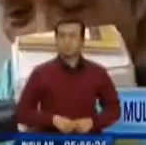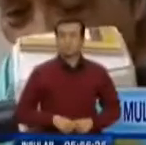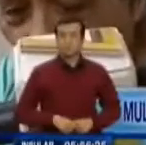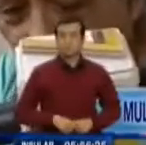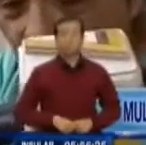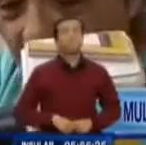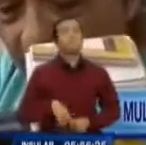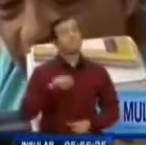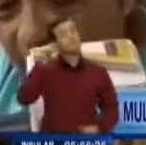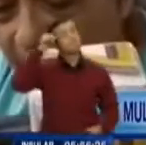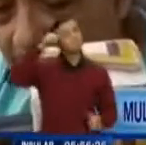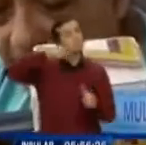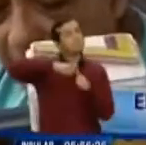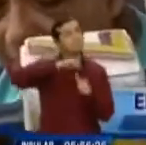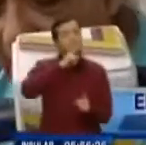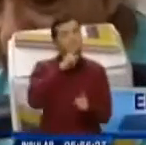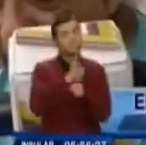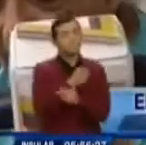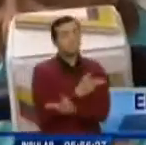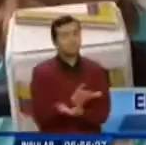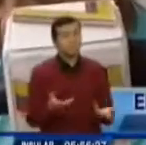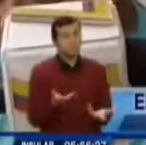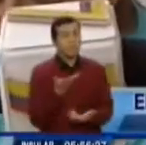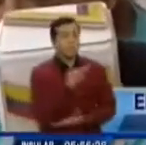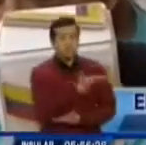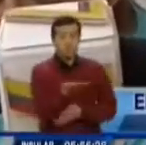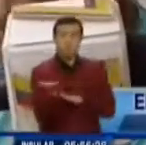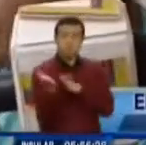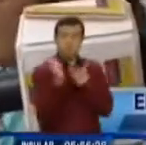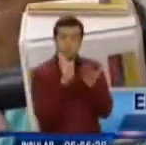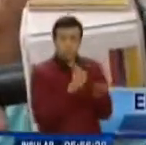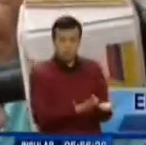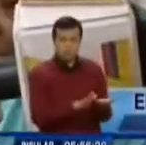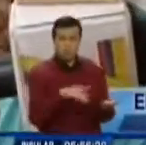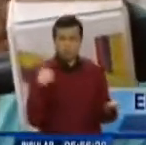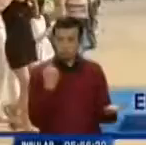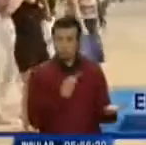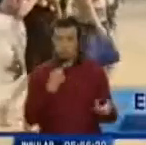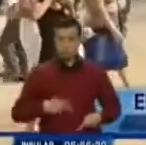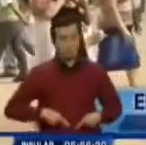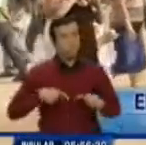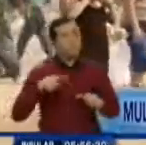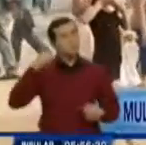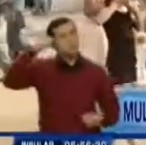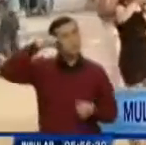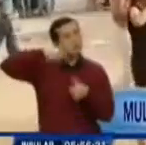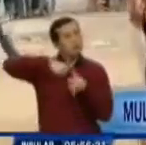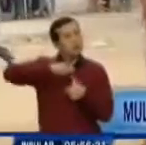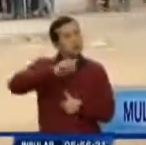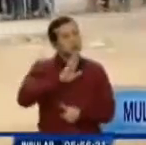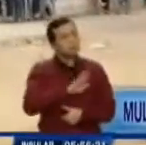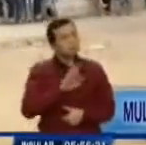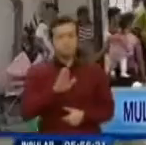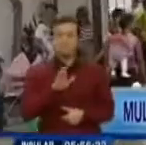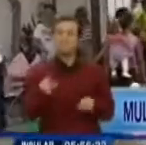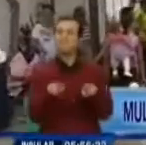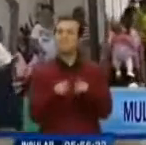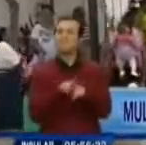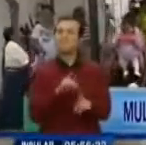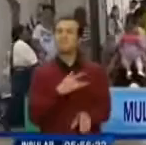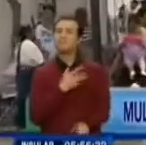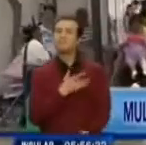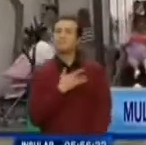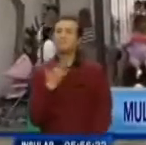No se dio recuerdo porque algo nos queda, ellos están muertos, pero en el caso de nosotros vive todavía. Los mismos sentimientos primaron en el